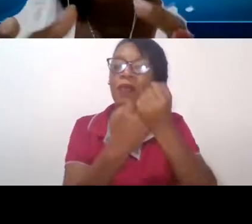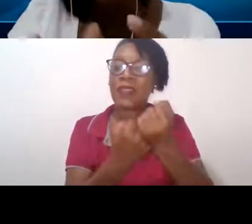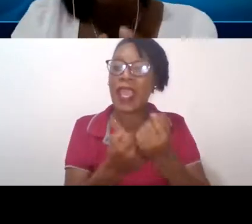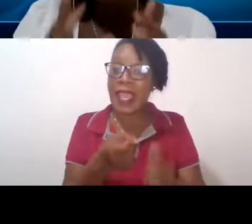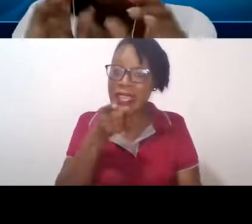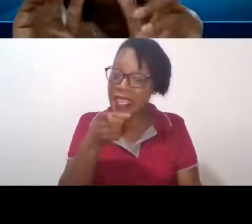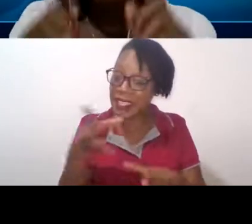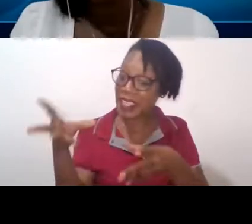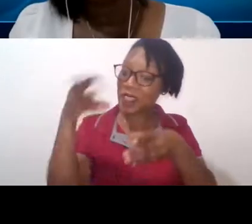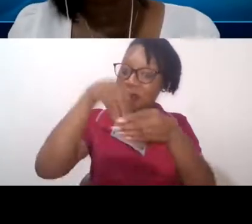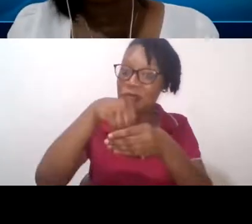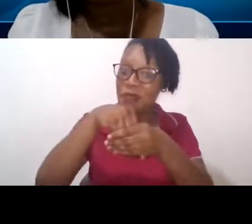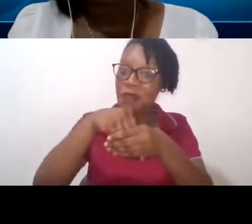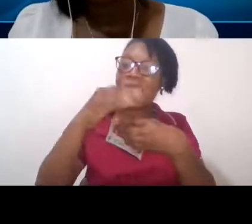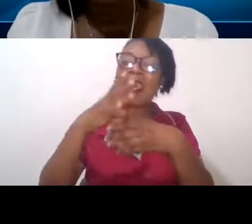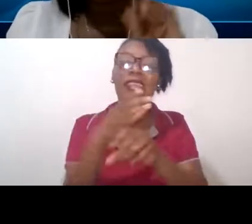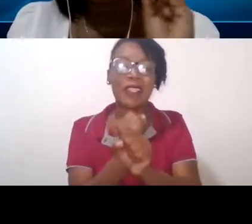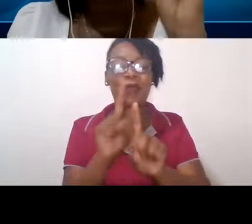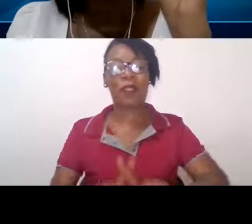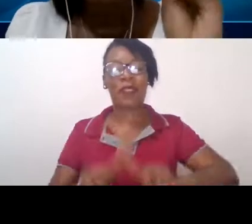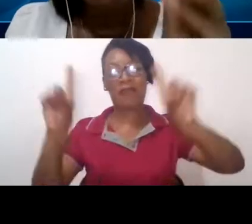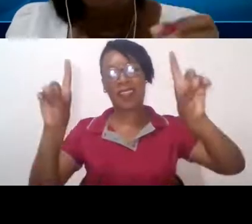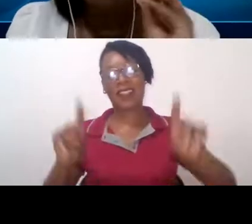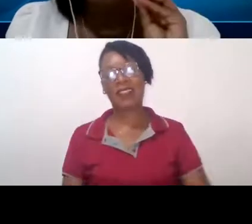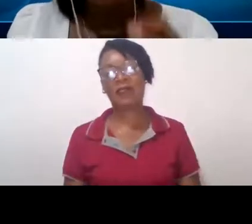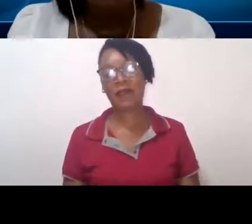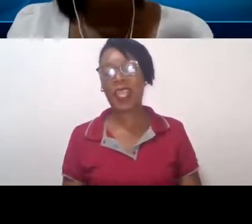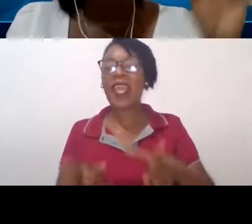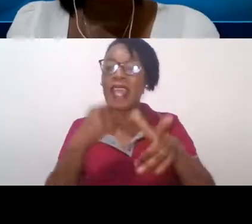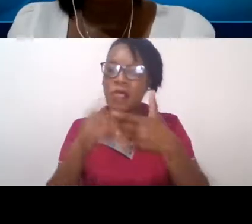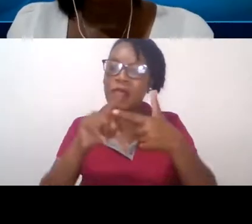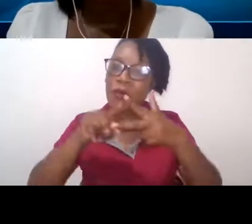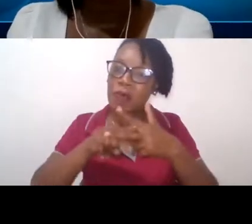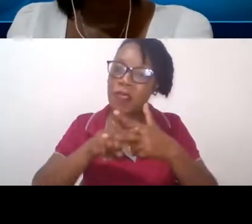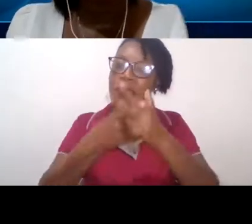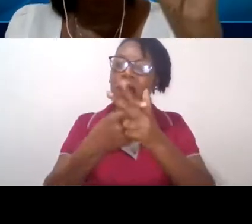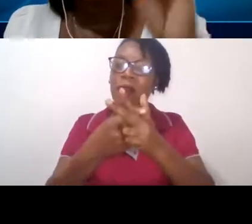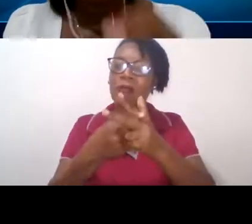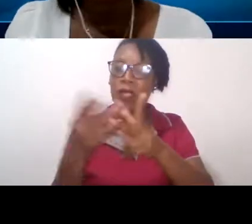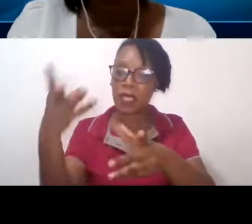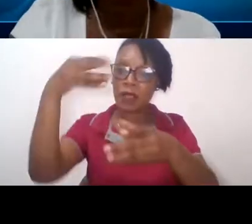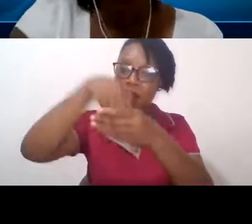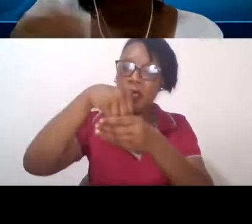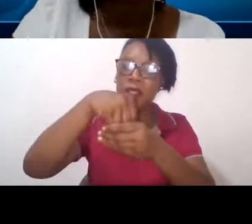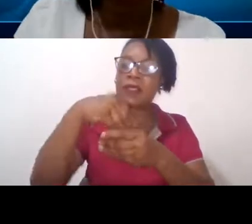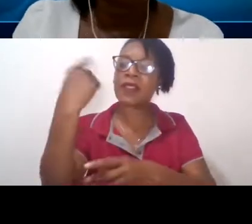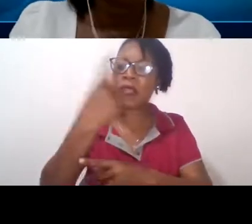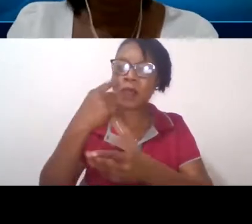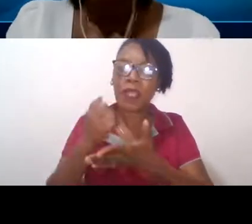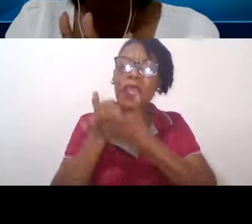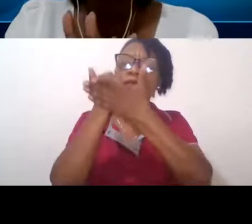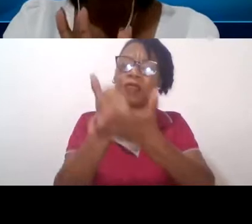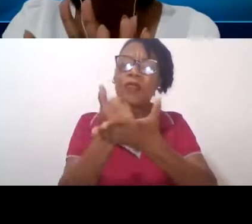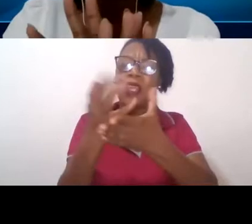esa inclusión hizo la diferencia. Entonces, partamos siempre que incluir e integrar y ayudemos a la